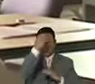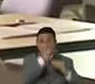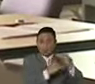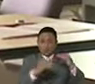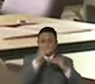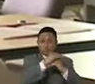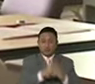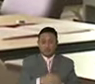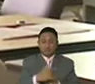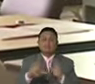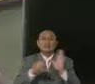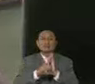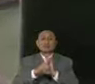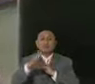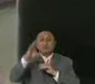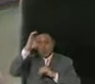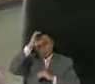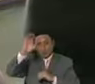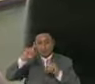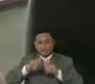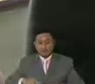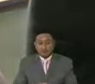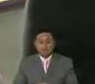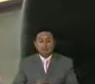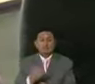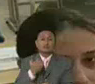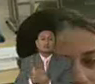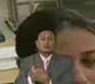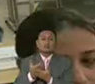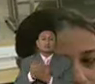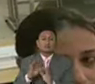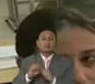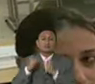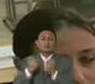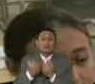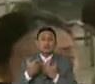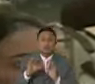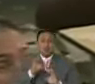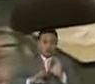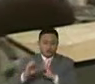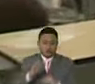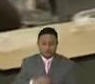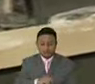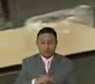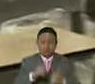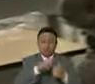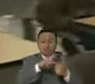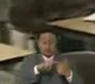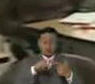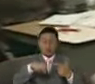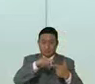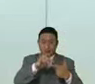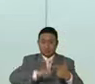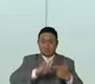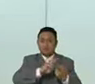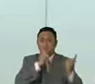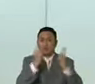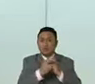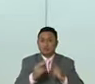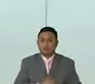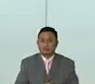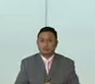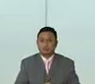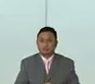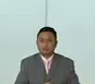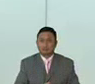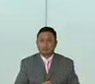Educación Intercultural, la de Economía Social de Conocimientos y la de Cultura. Las dos primeras tendrán reformas. Es fundamental